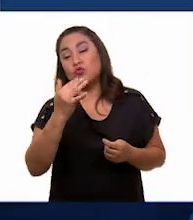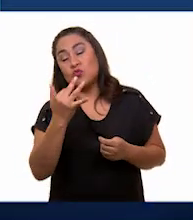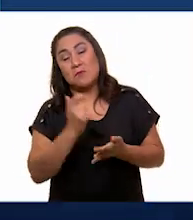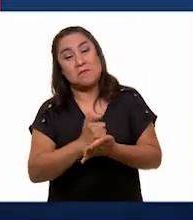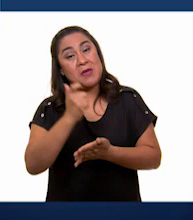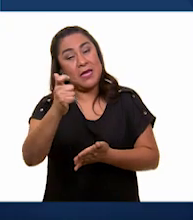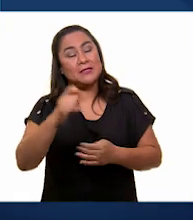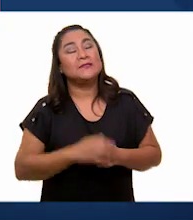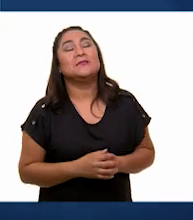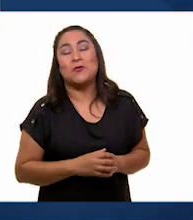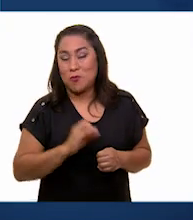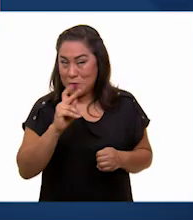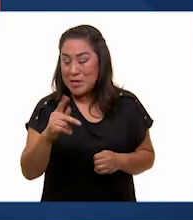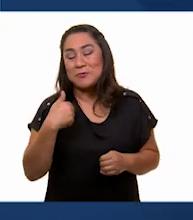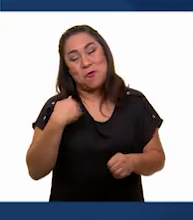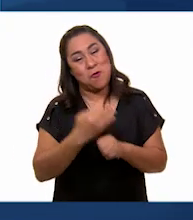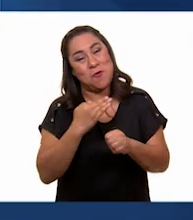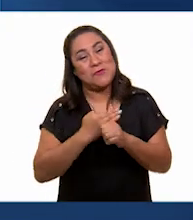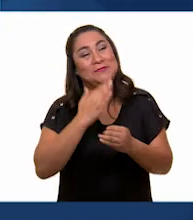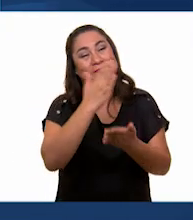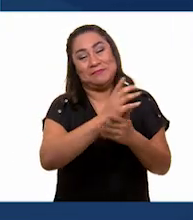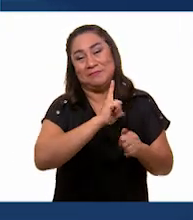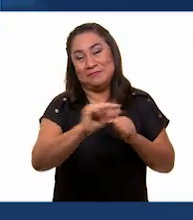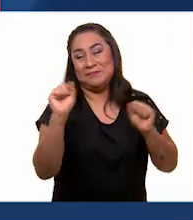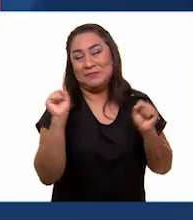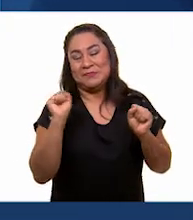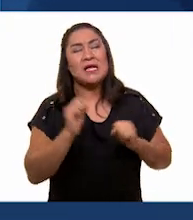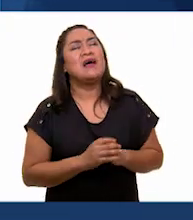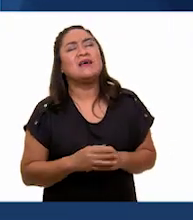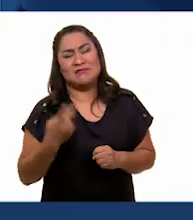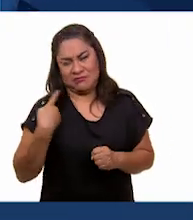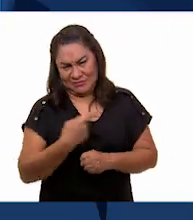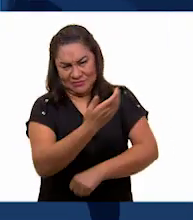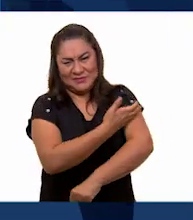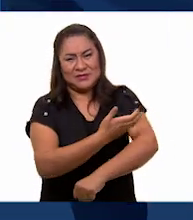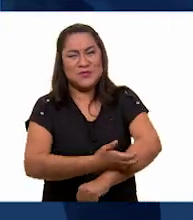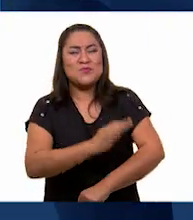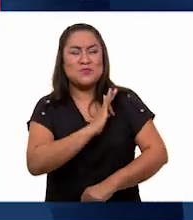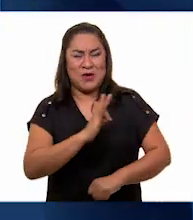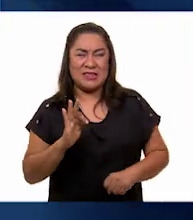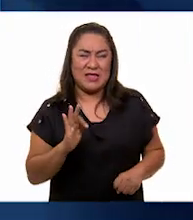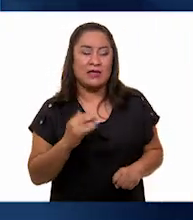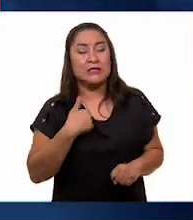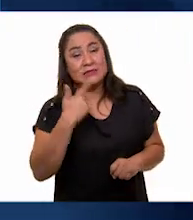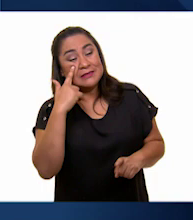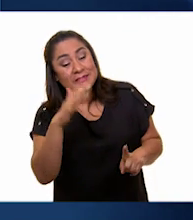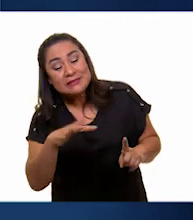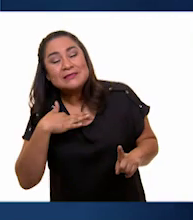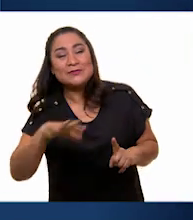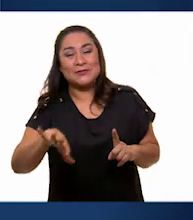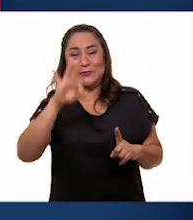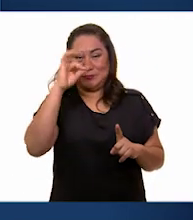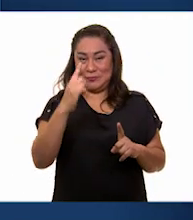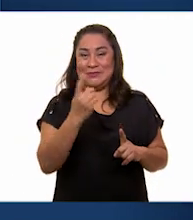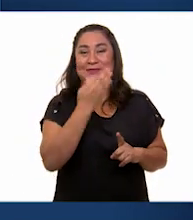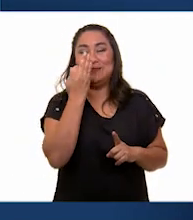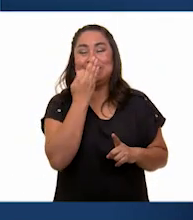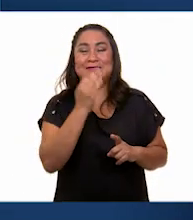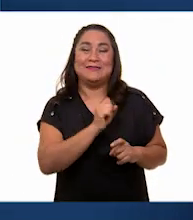Carola. Me voy corriendo a escogerlos. Ay, ¿te puedo acompañar, Agustín? Sirve que busco uno para mí.